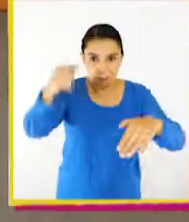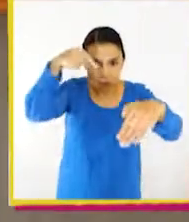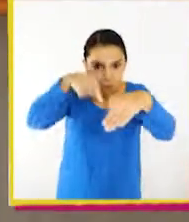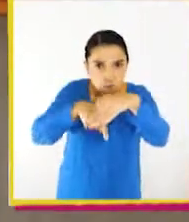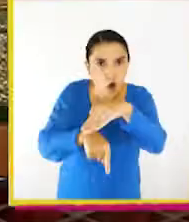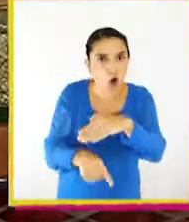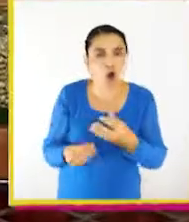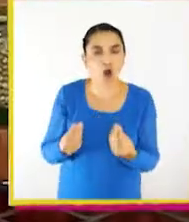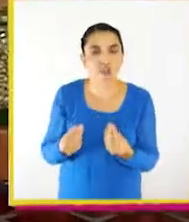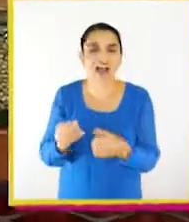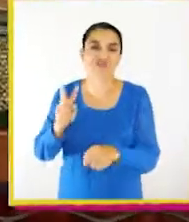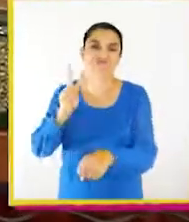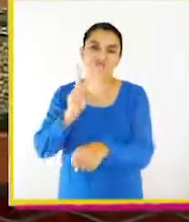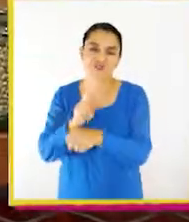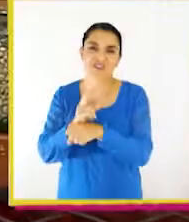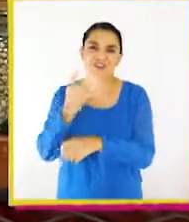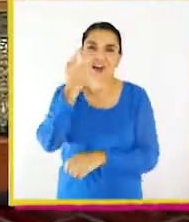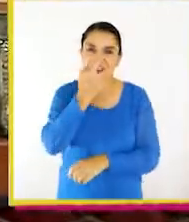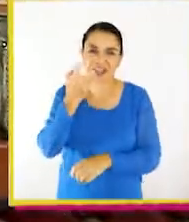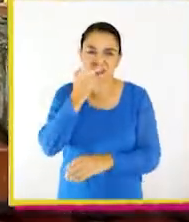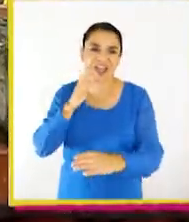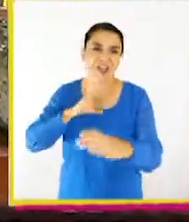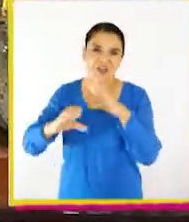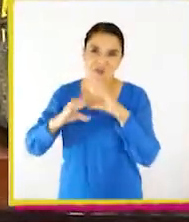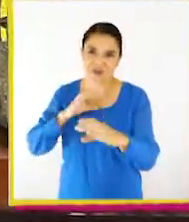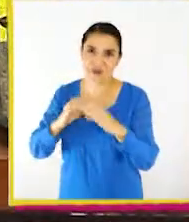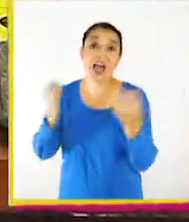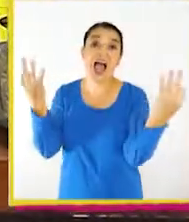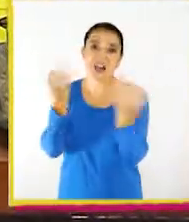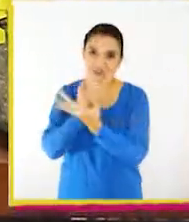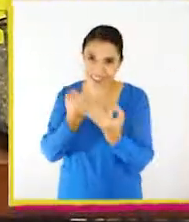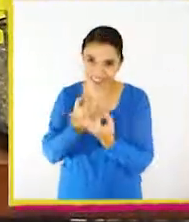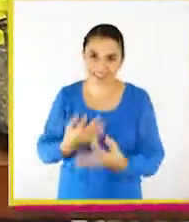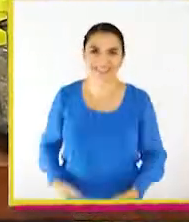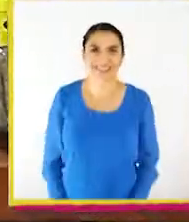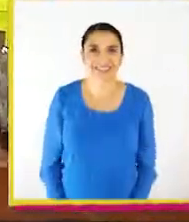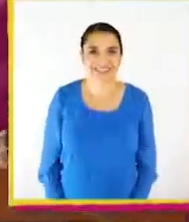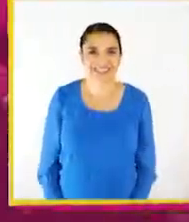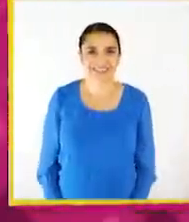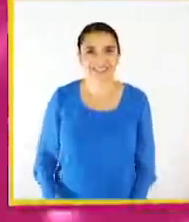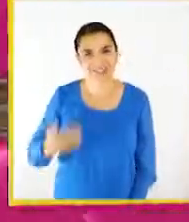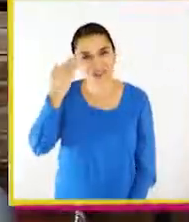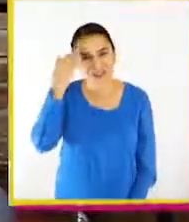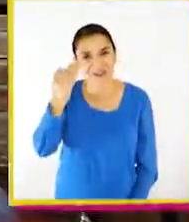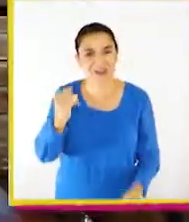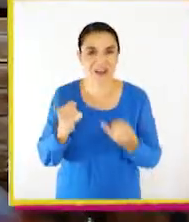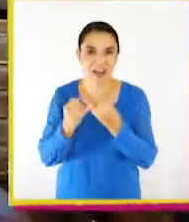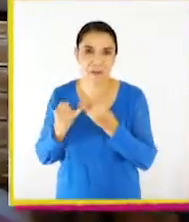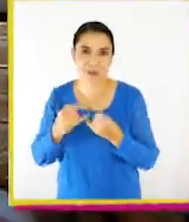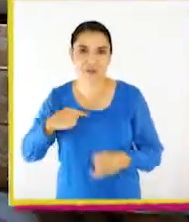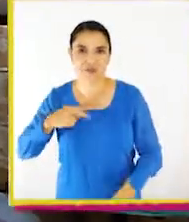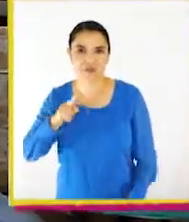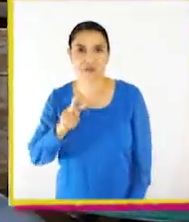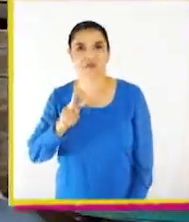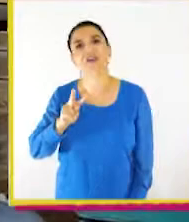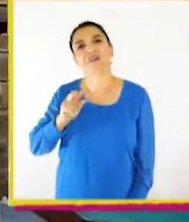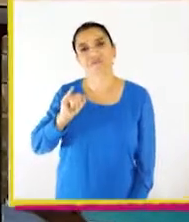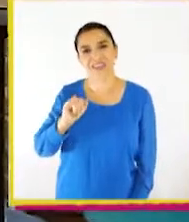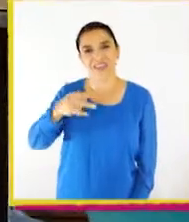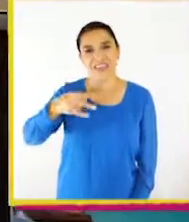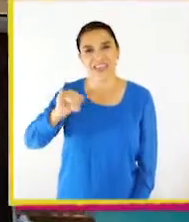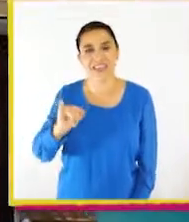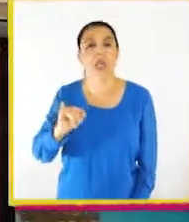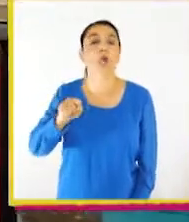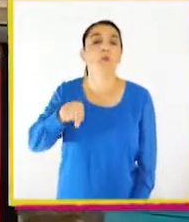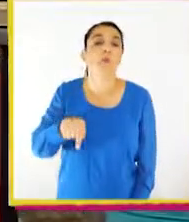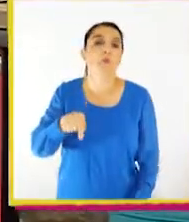mar? ¡La profesora de lenguaje y comunicación nos cuenta! Hola amigos, soy Vicky, su profesora